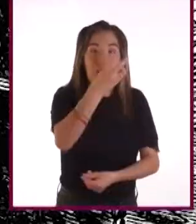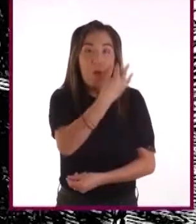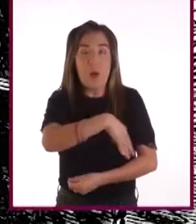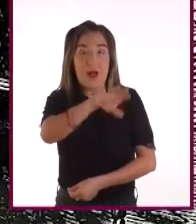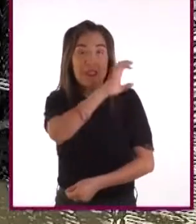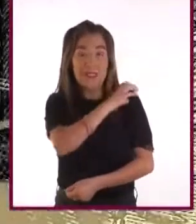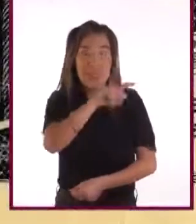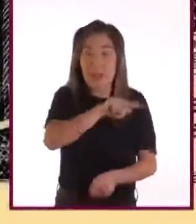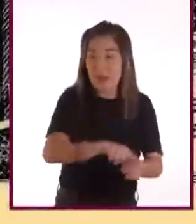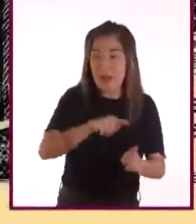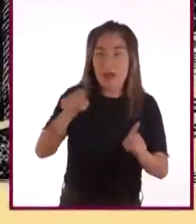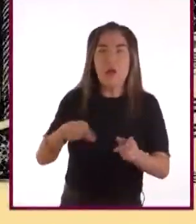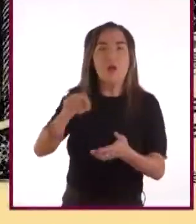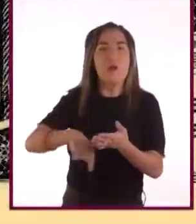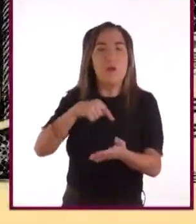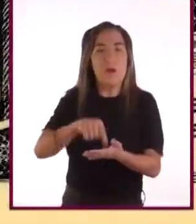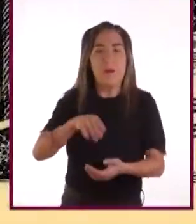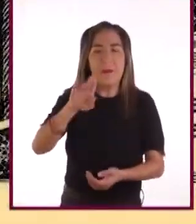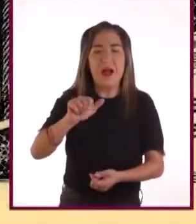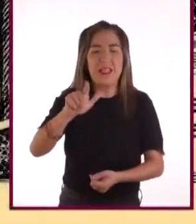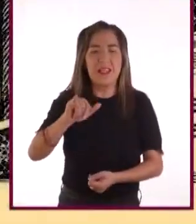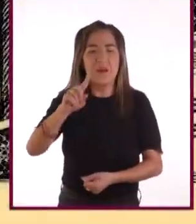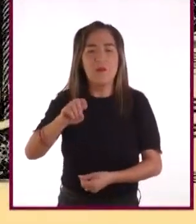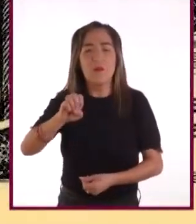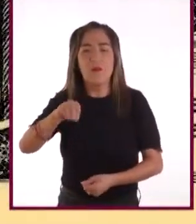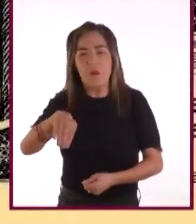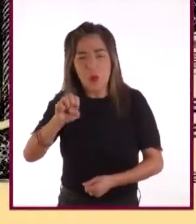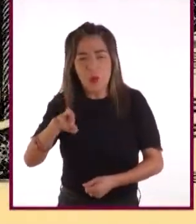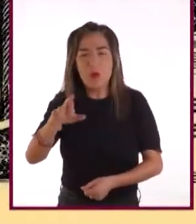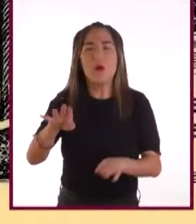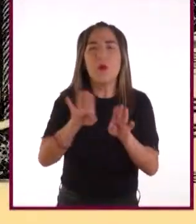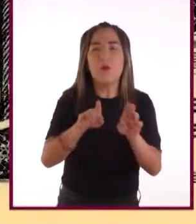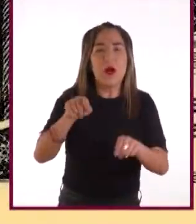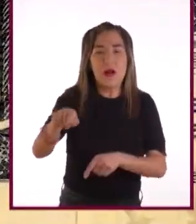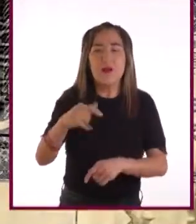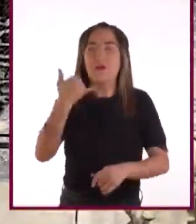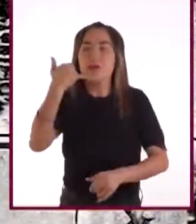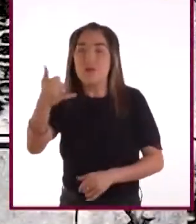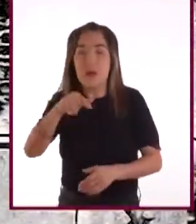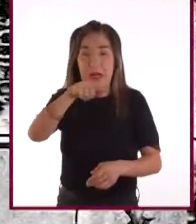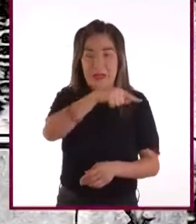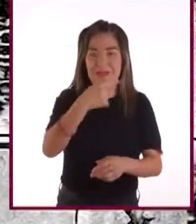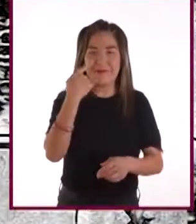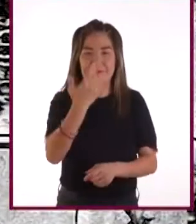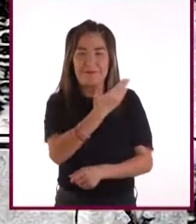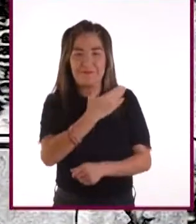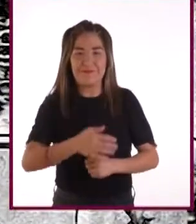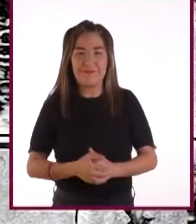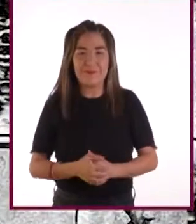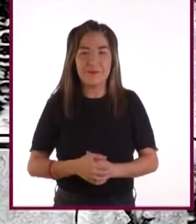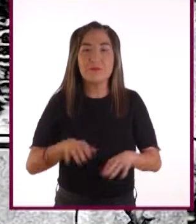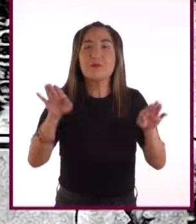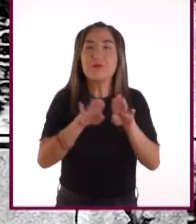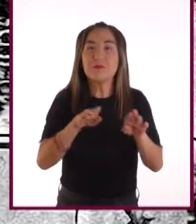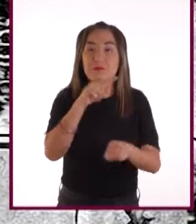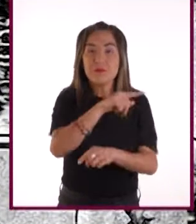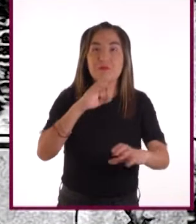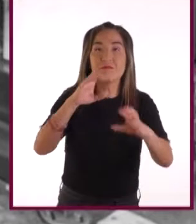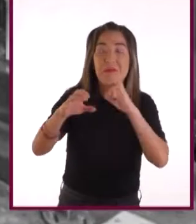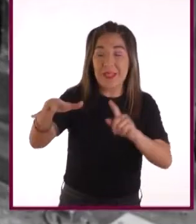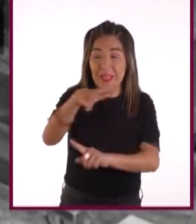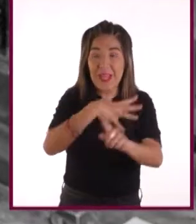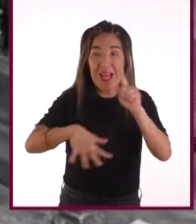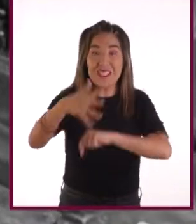a Baltimore, con tal éxito que se construyó una línea telegráfica que comunicó a todo Estados